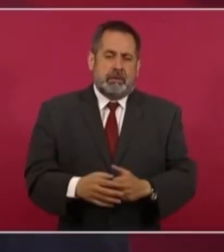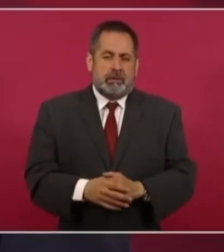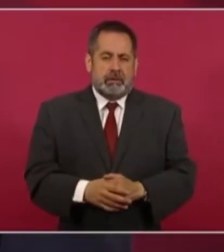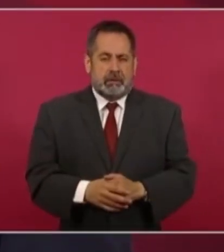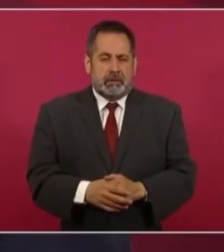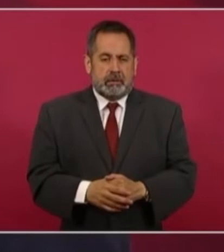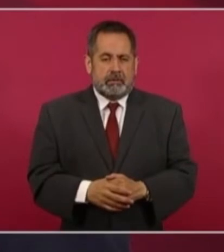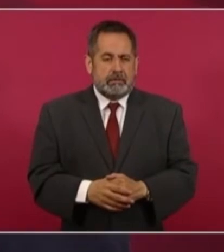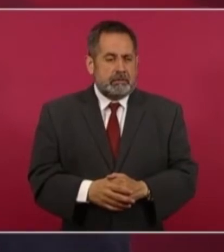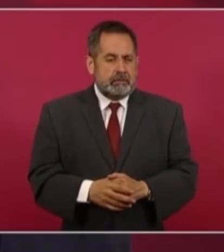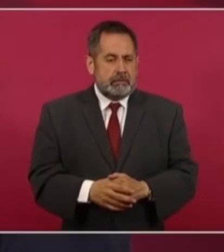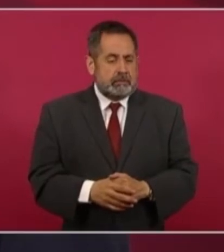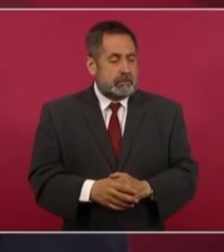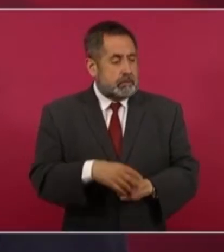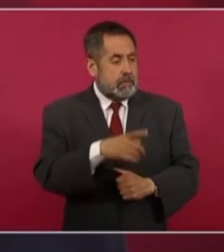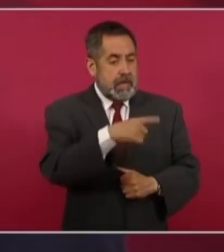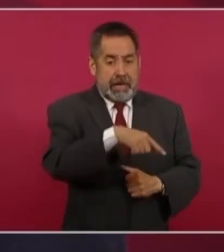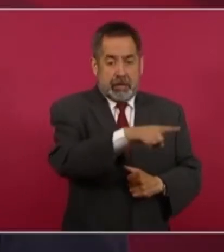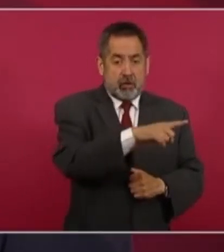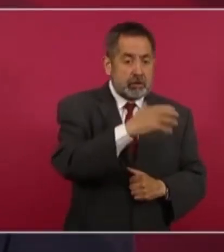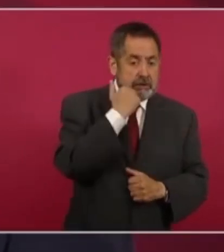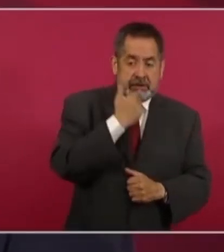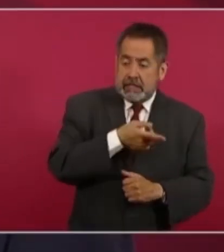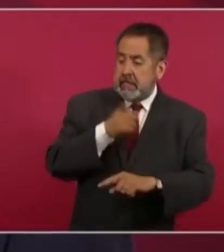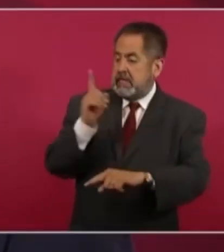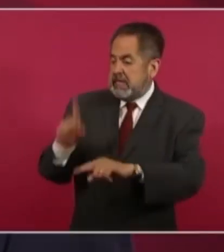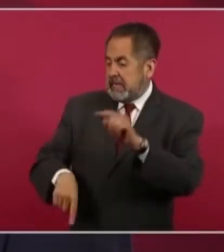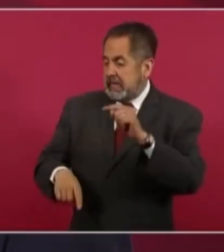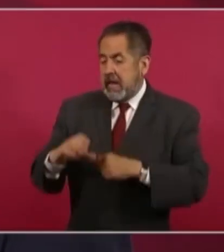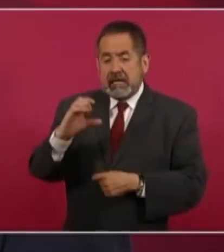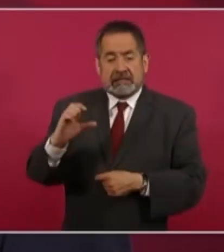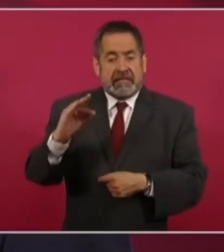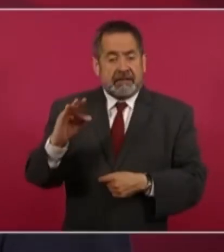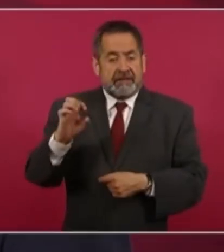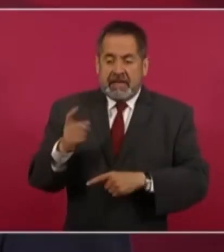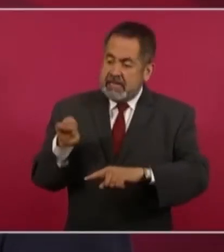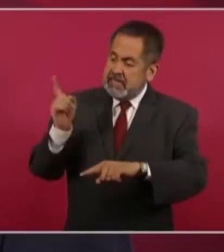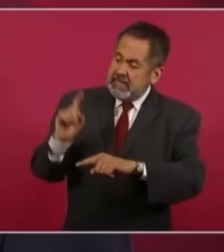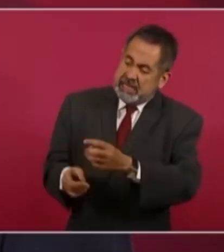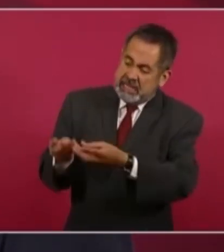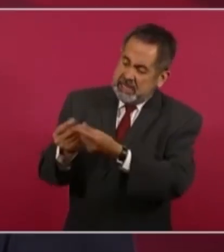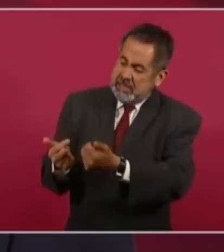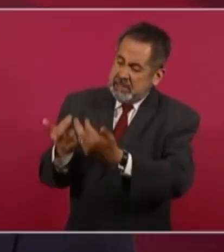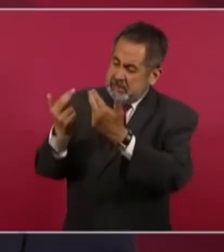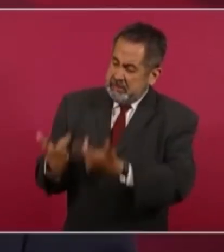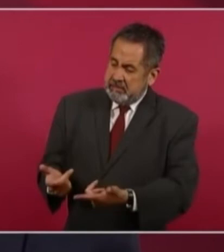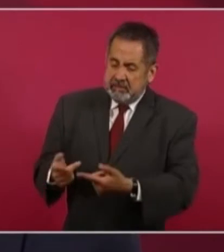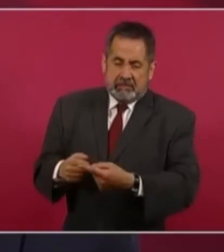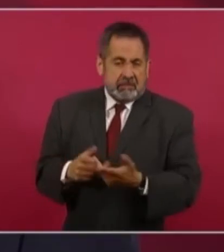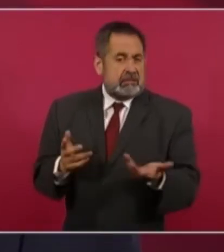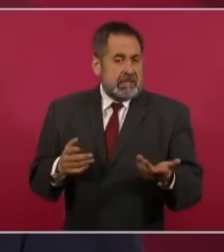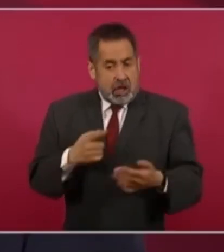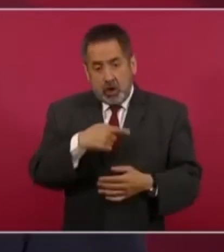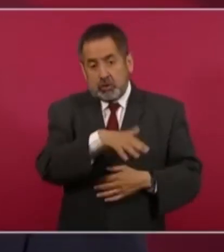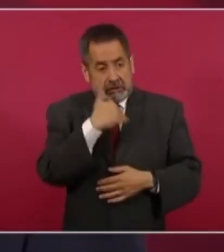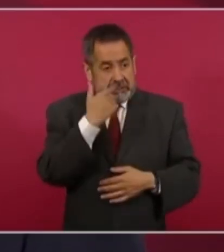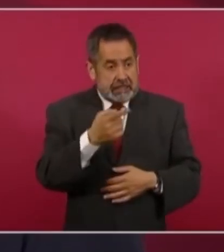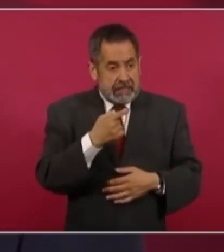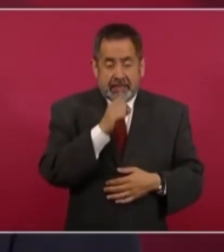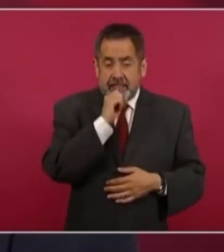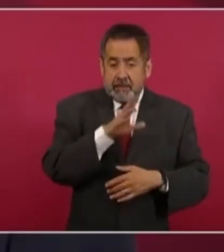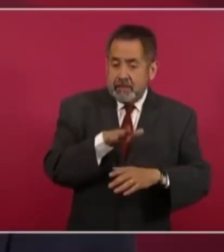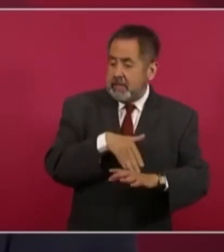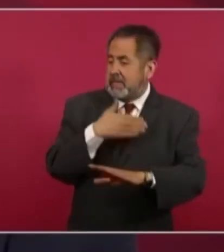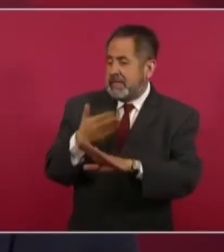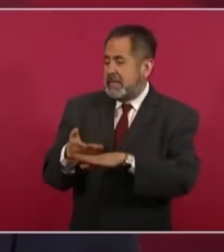a la empresa pública Comisión Federal de Electricidad y dañar